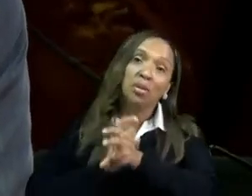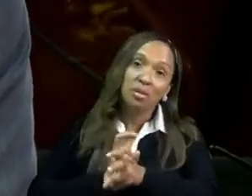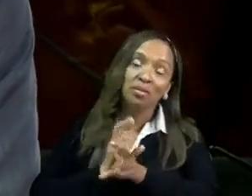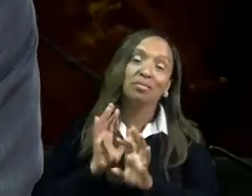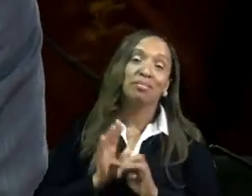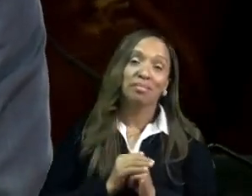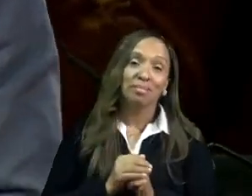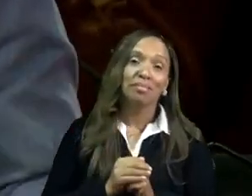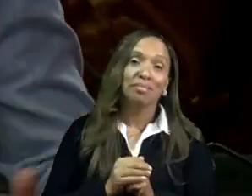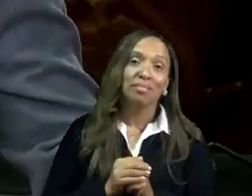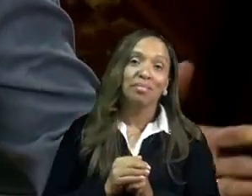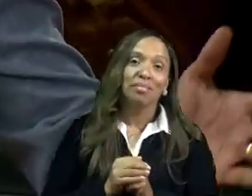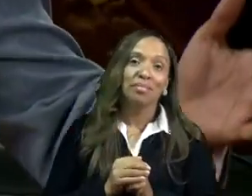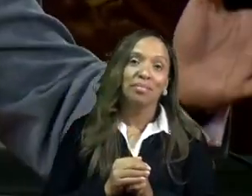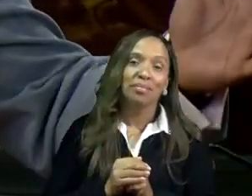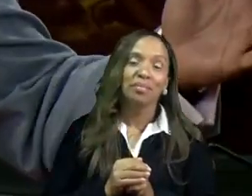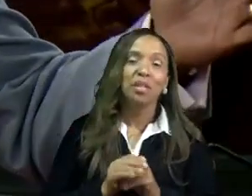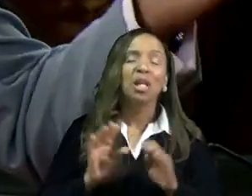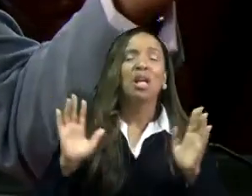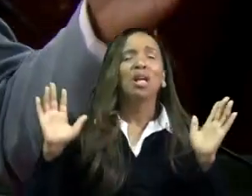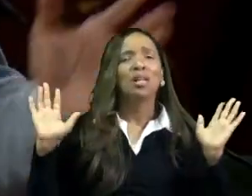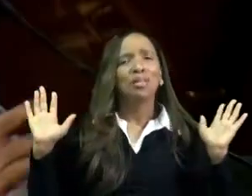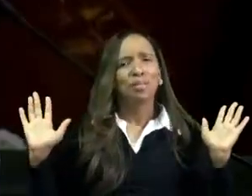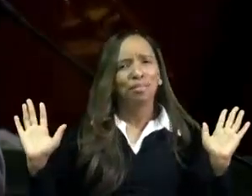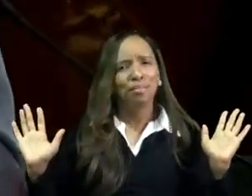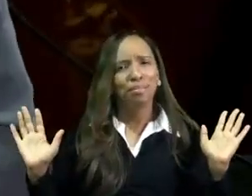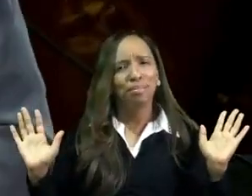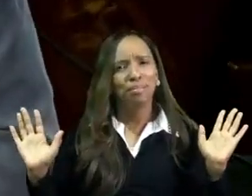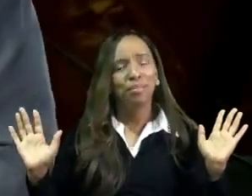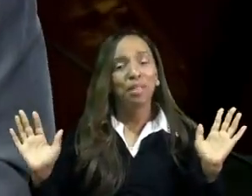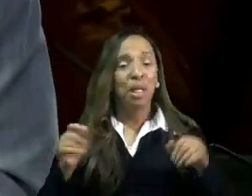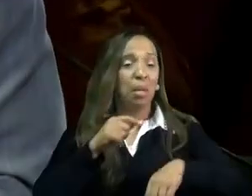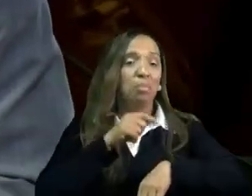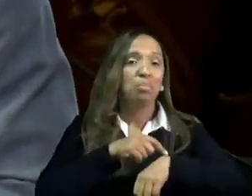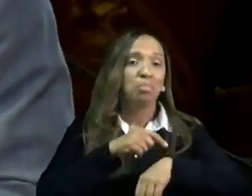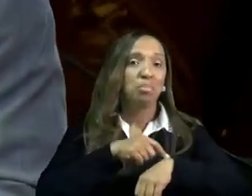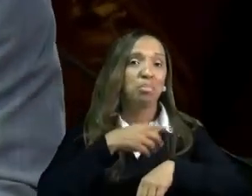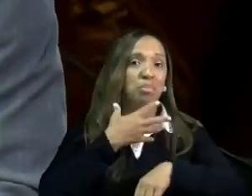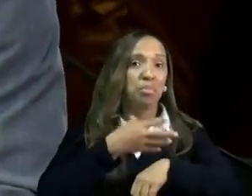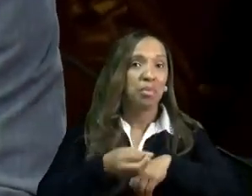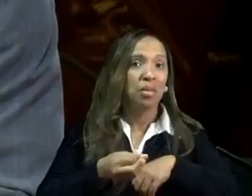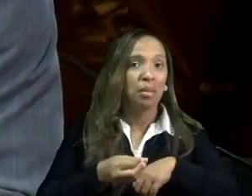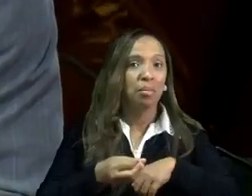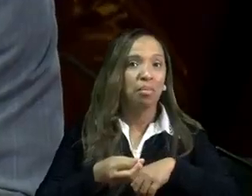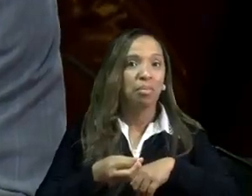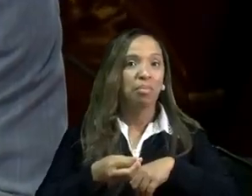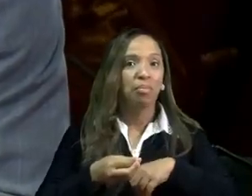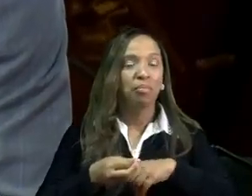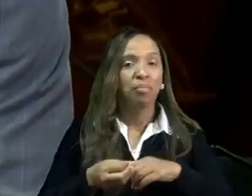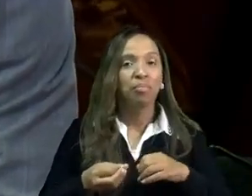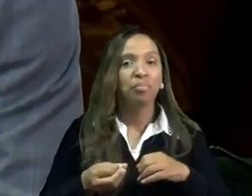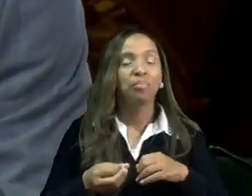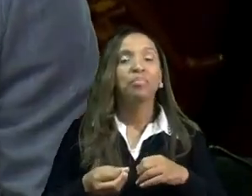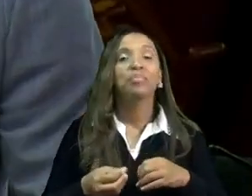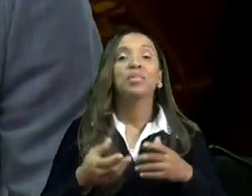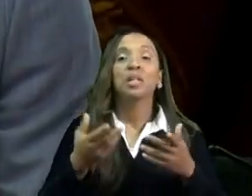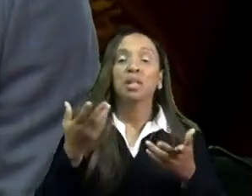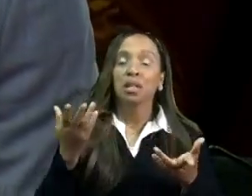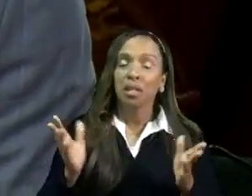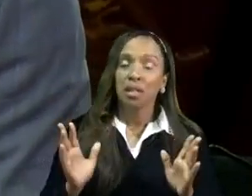del gobierno. Así que, mis queridos colegas, como pasó el tiempo, todavía me quedan 2 minutos más, pero yo sé que no van a aguantar los